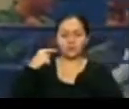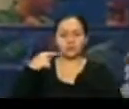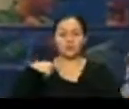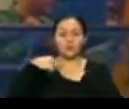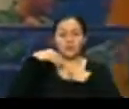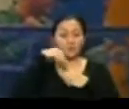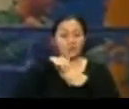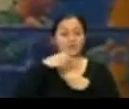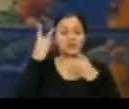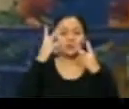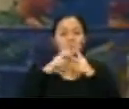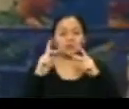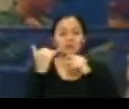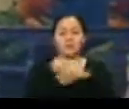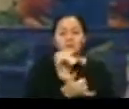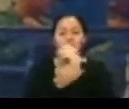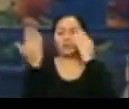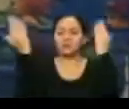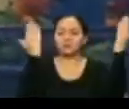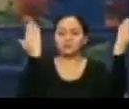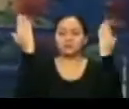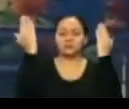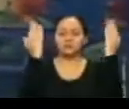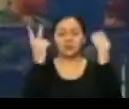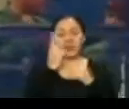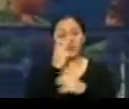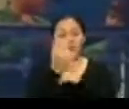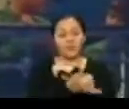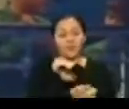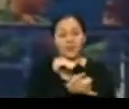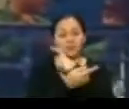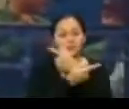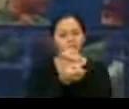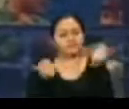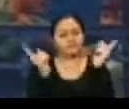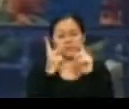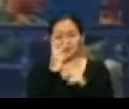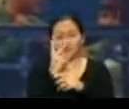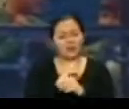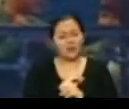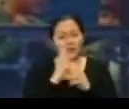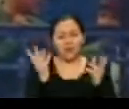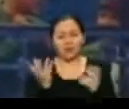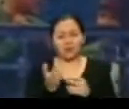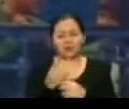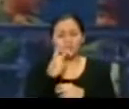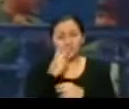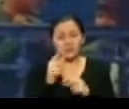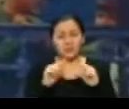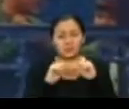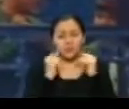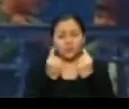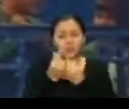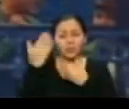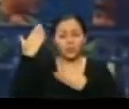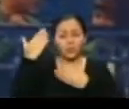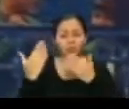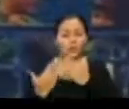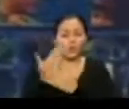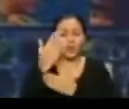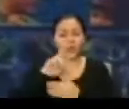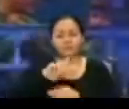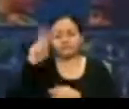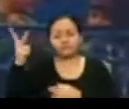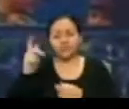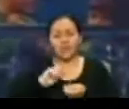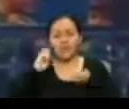sino entre países. Miren esos países donde ha llegado el neoliberalismo, donde la